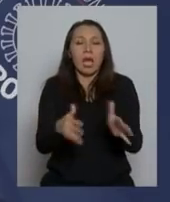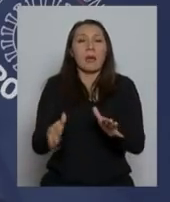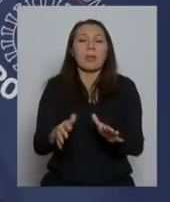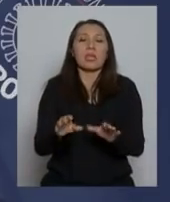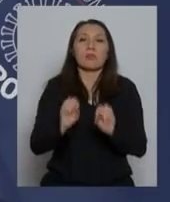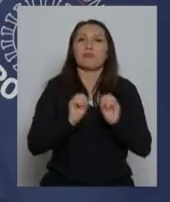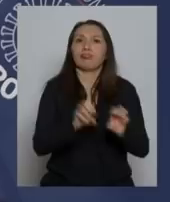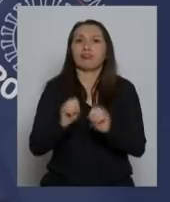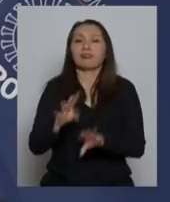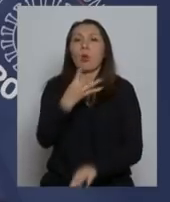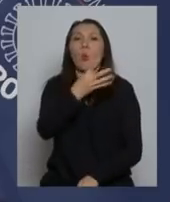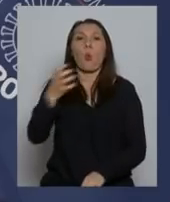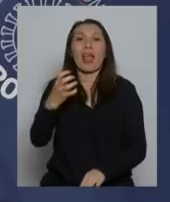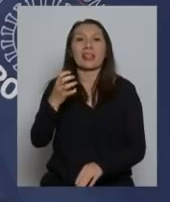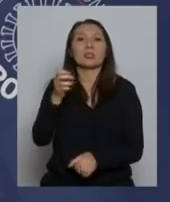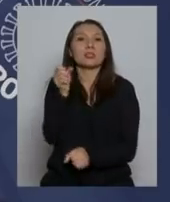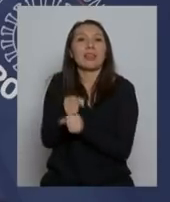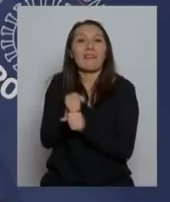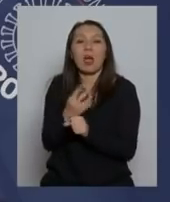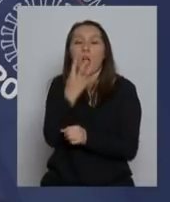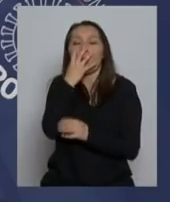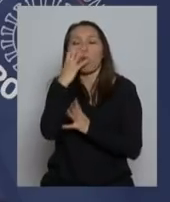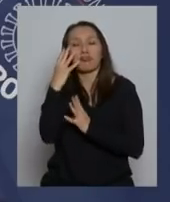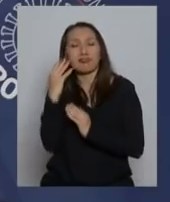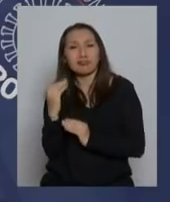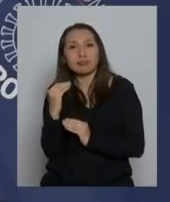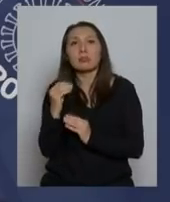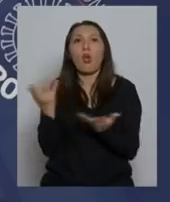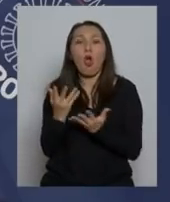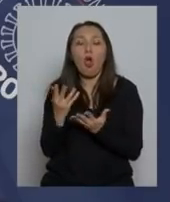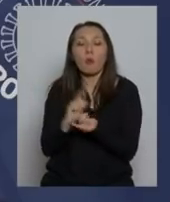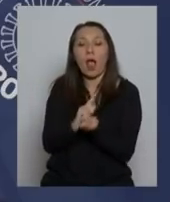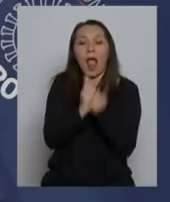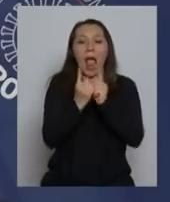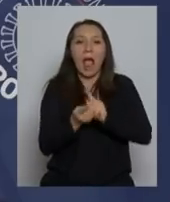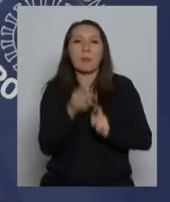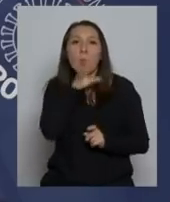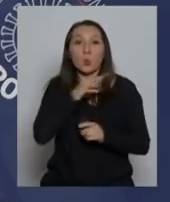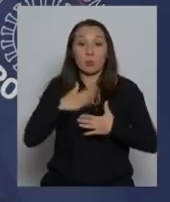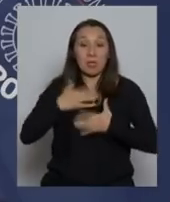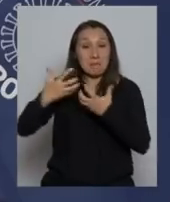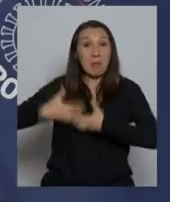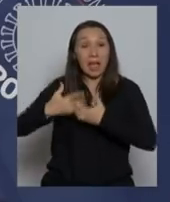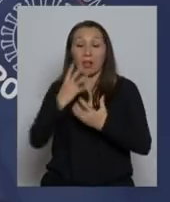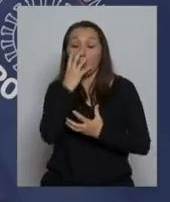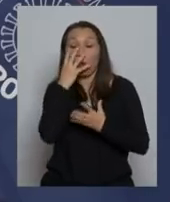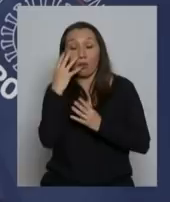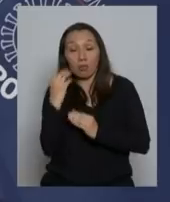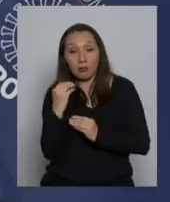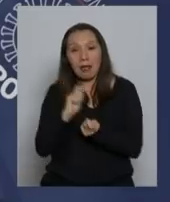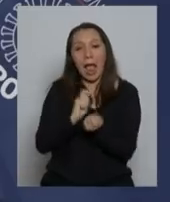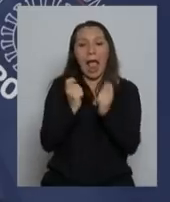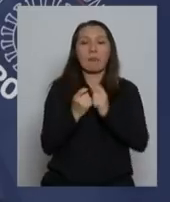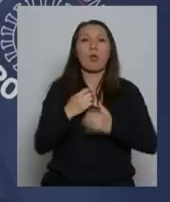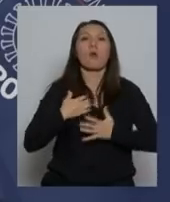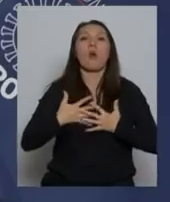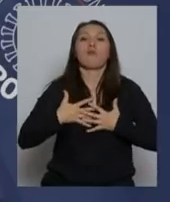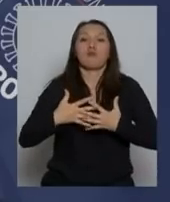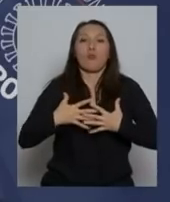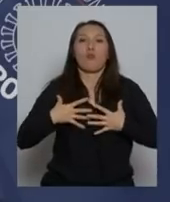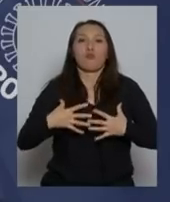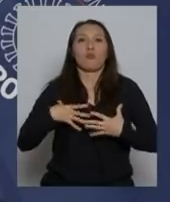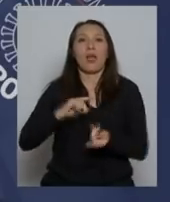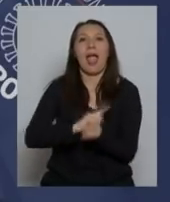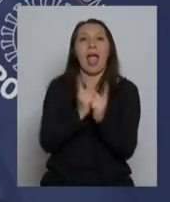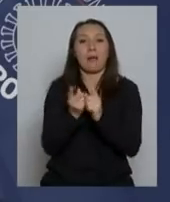aproximadamente más de 400 anestesistas en el país, digo bien, en cómo utilizar sus máquinas de anestesia como ventiladores, y